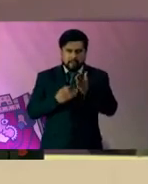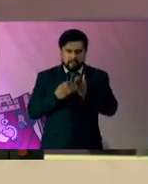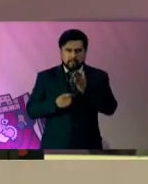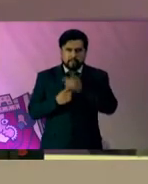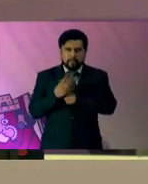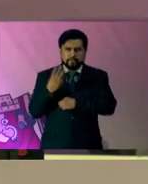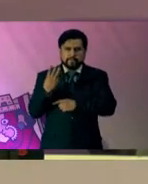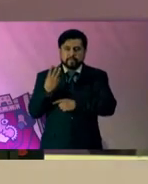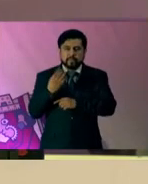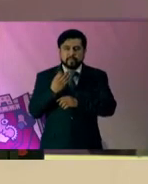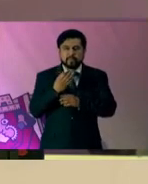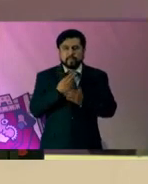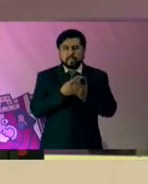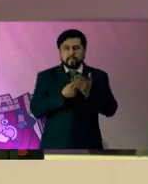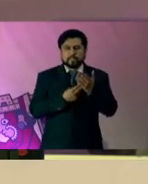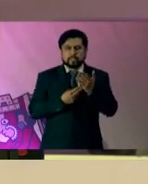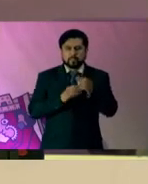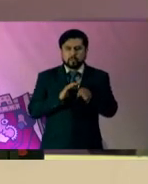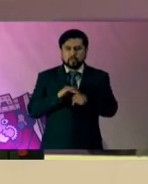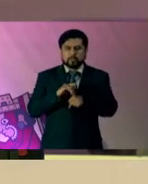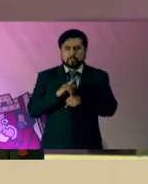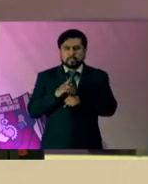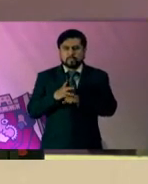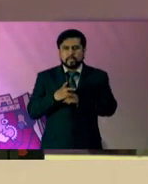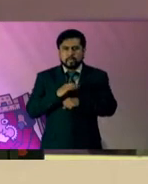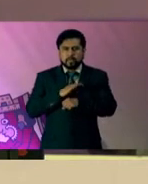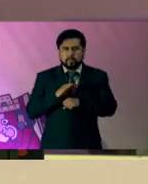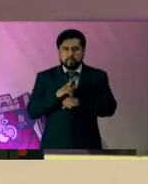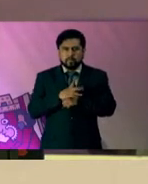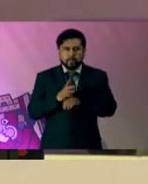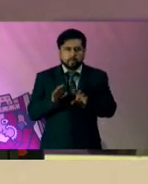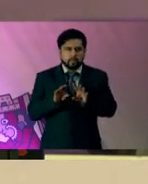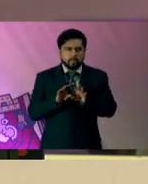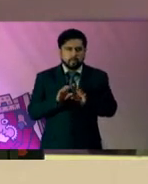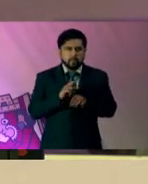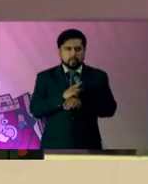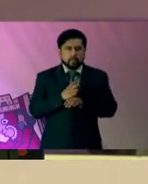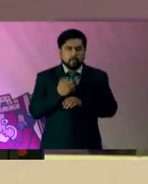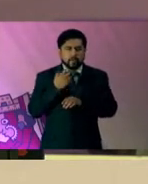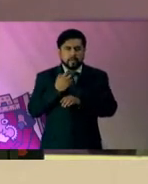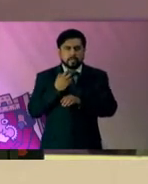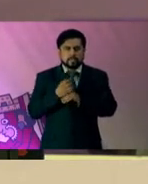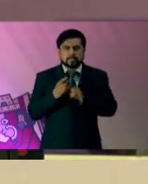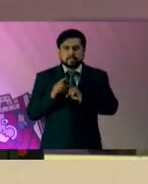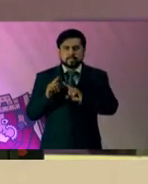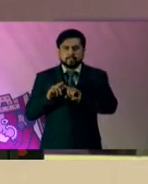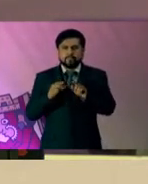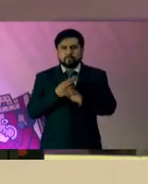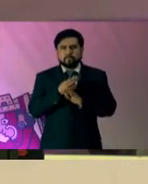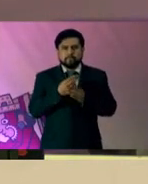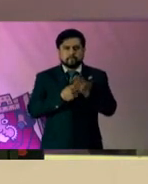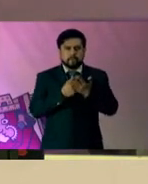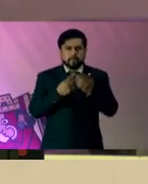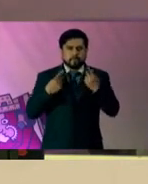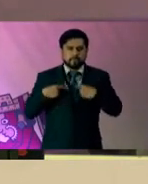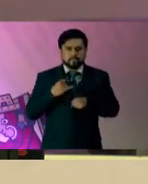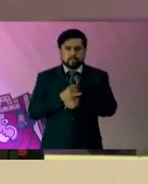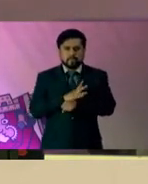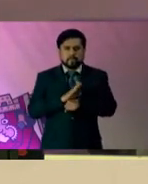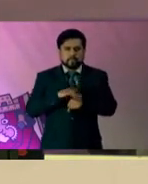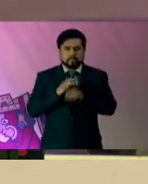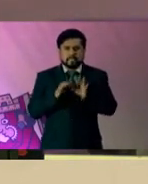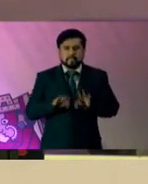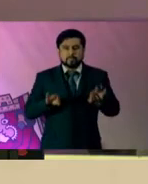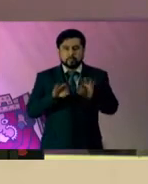menos tres ilustraciones más y logra captar esta esencia de los personajes principales y